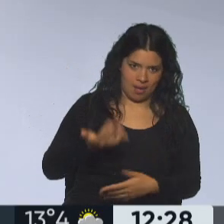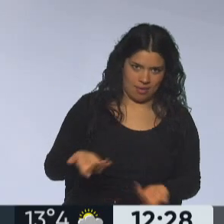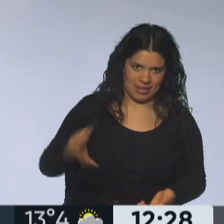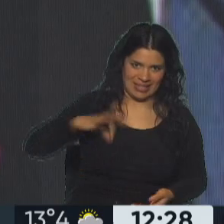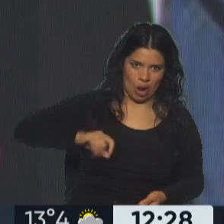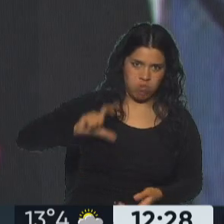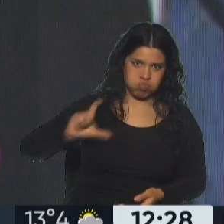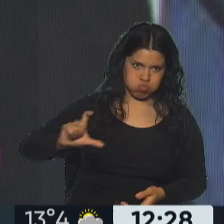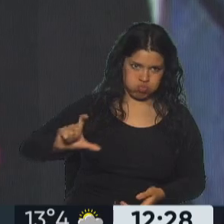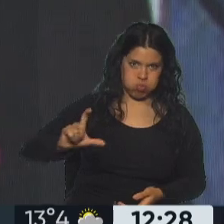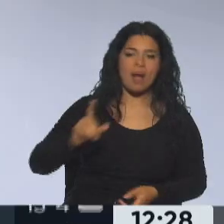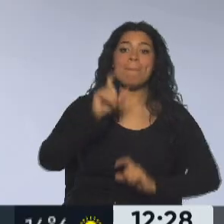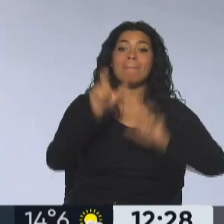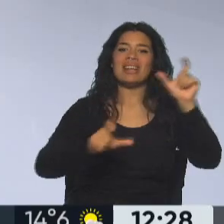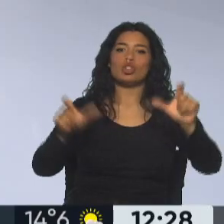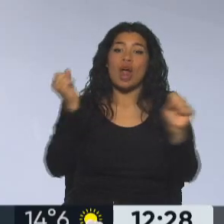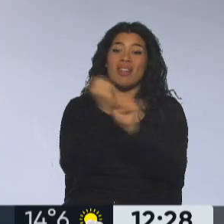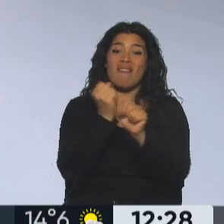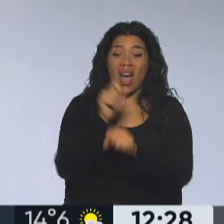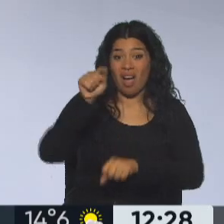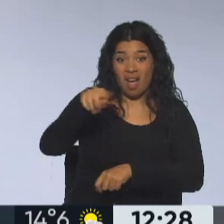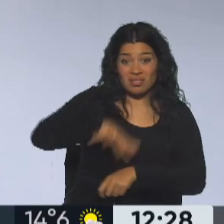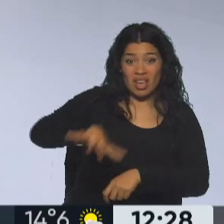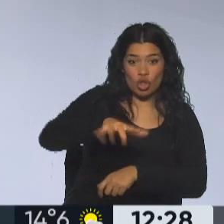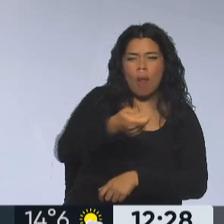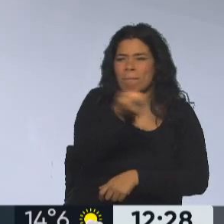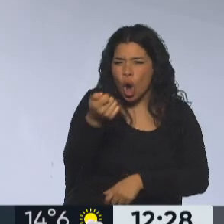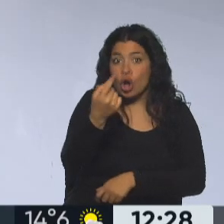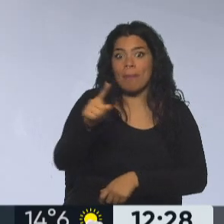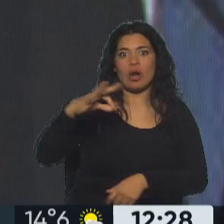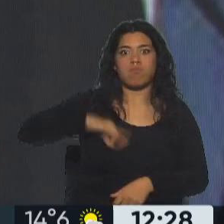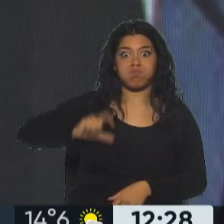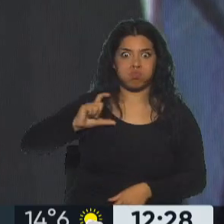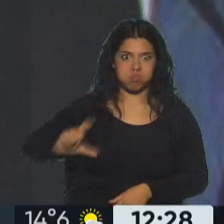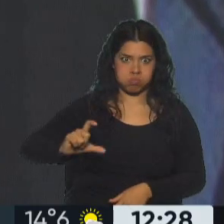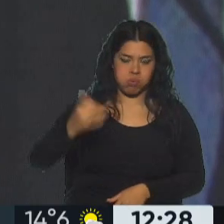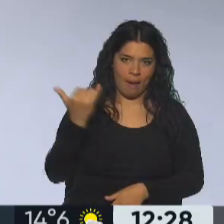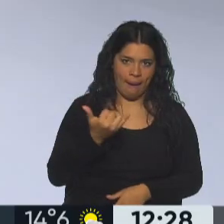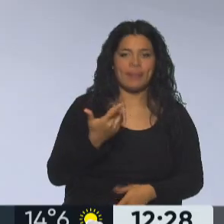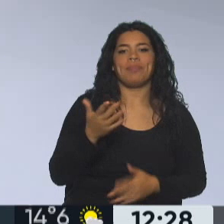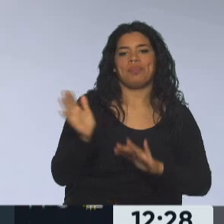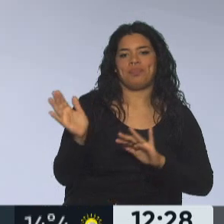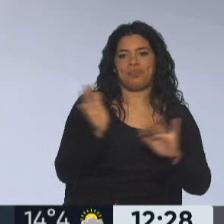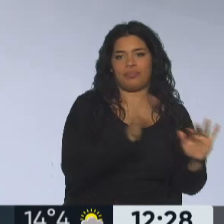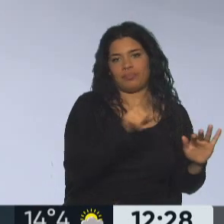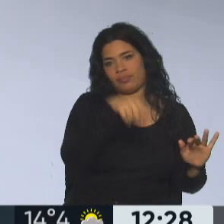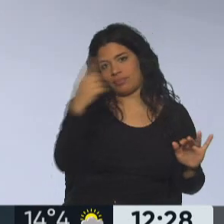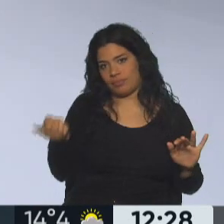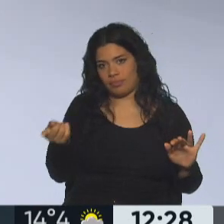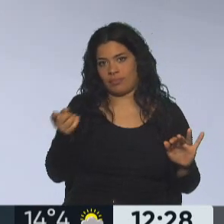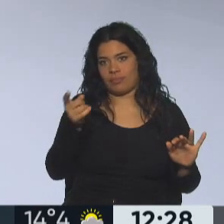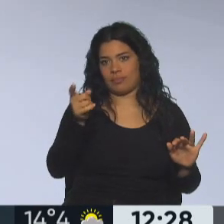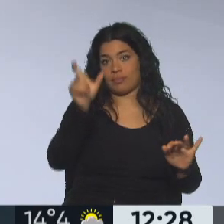en Son relación menos al resto, trabajadores con pero salarios muy bien altos. pagos. Claro, Está bien. exactamente. Que es el caso contrario. Voy a saltar un poquito para Sí, atrás. sí, claro, obvio. Porque acá